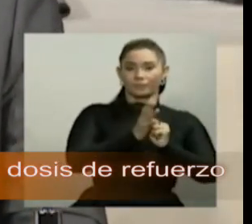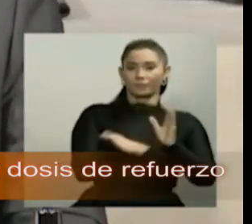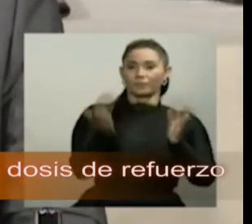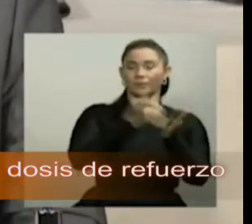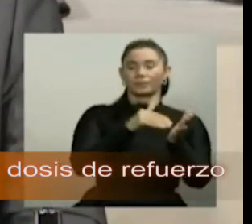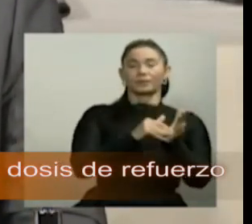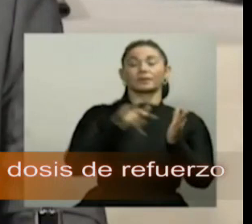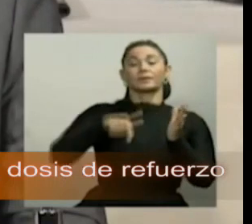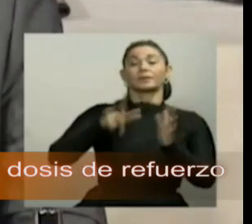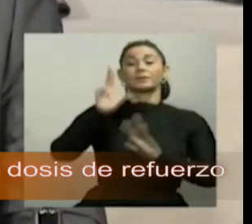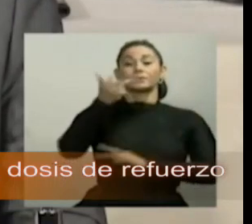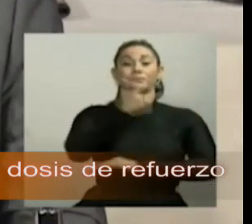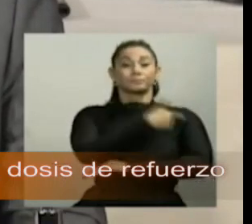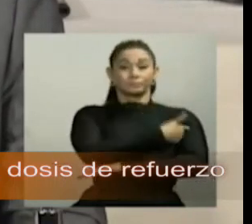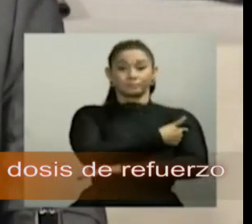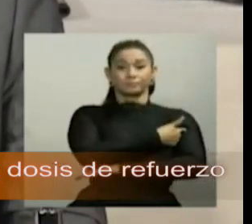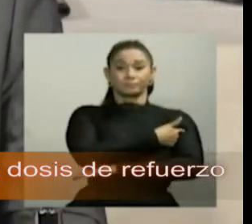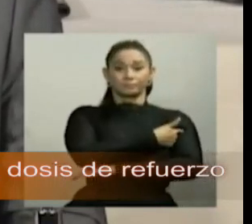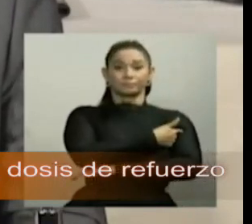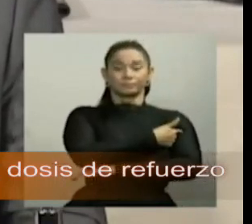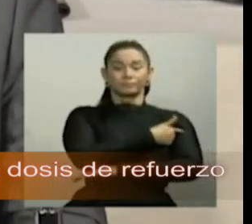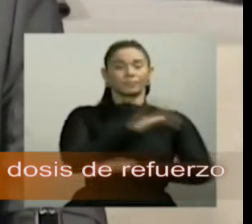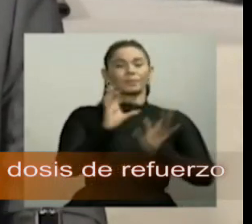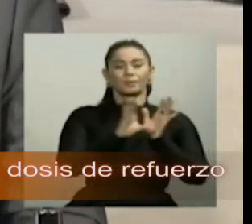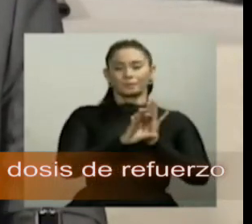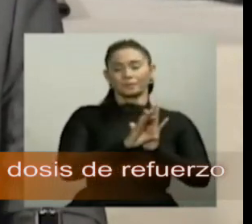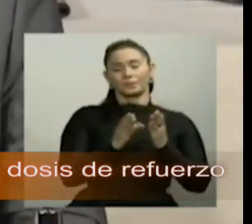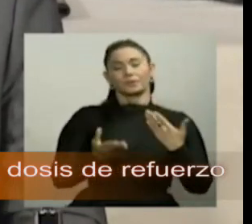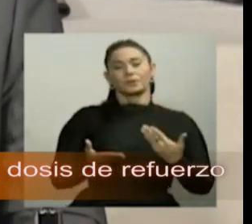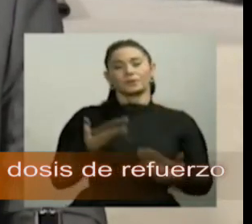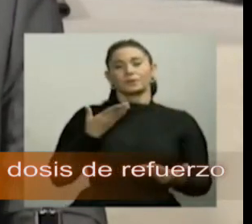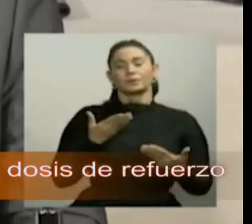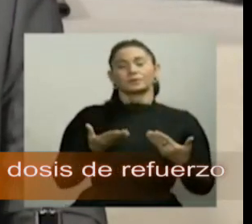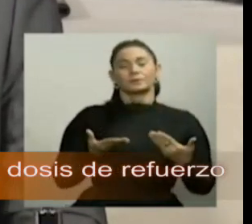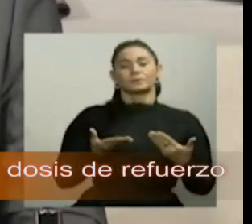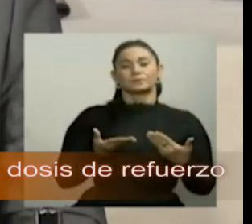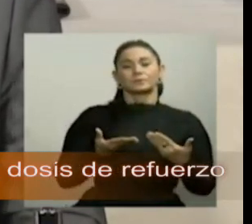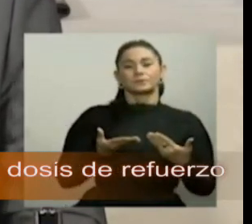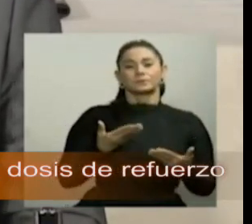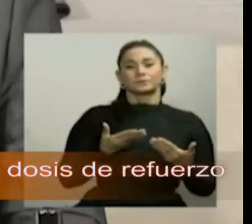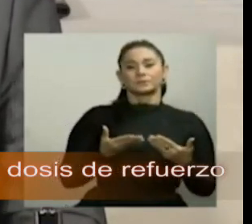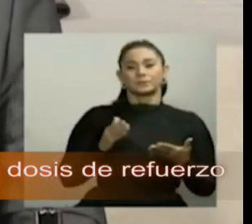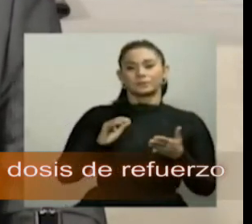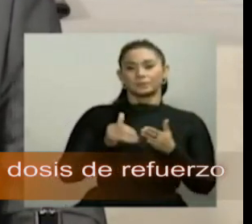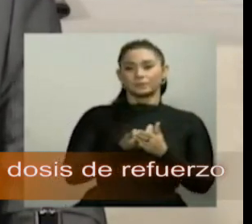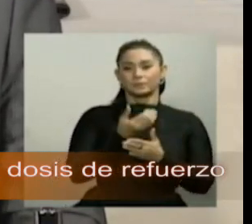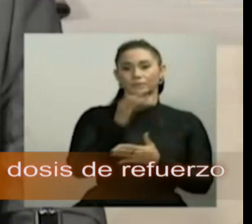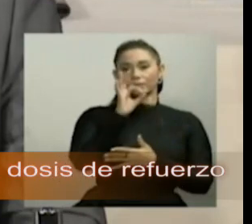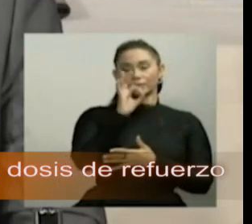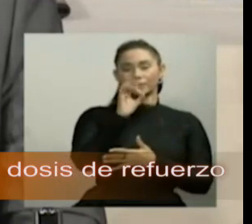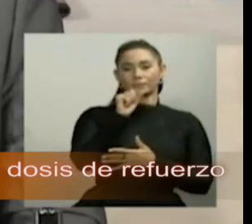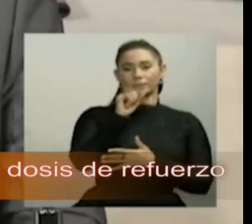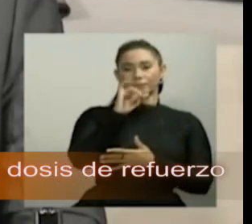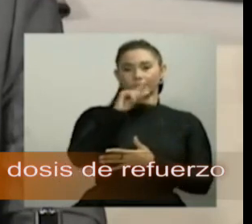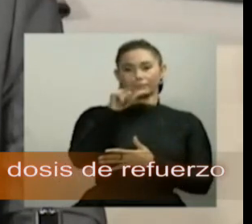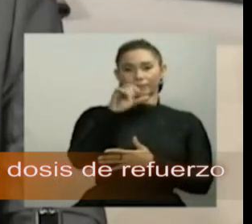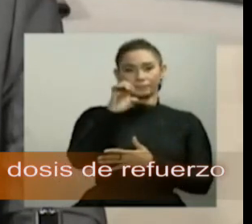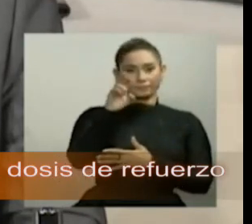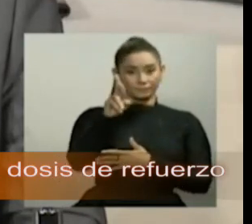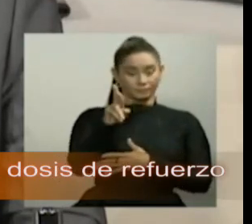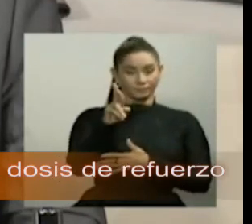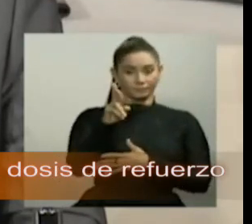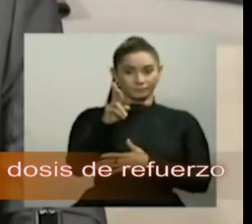el refuerzo de esta vacunación, por ejemplo, si es posiblemente que sea esta nueva vacuna Pfizer, tiene una